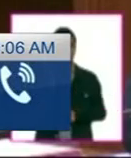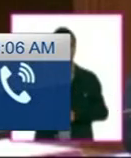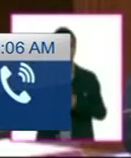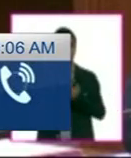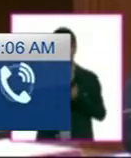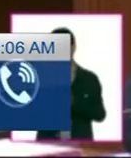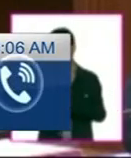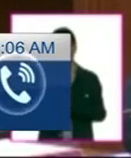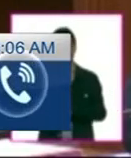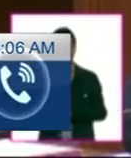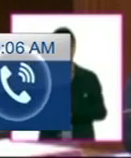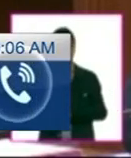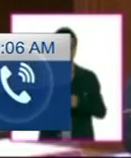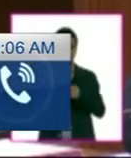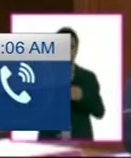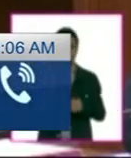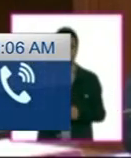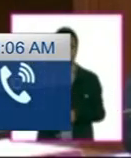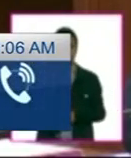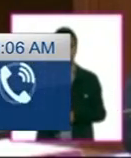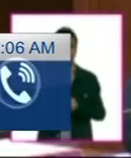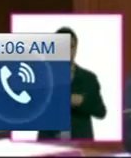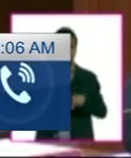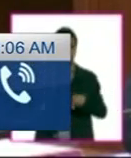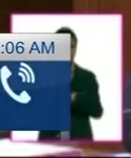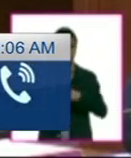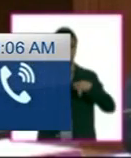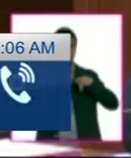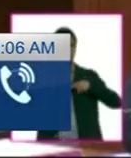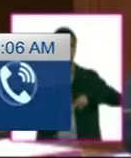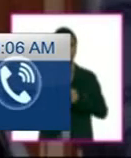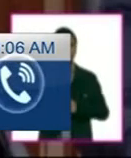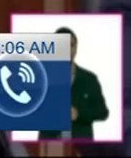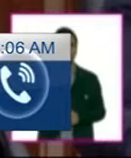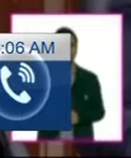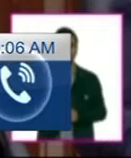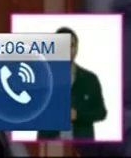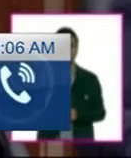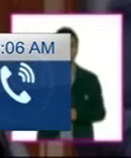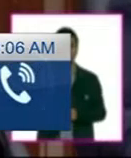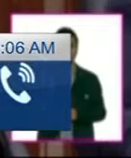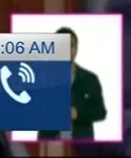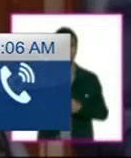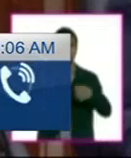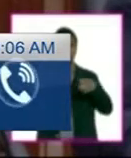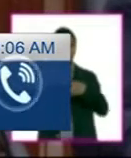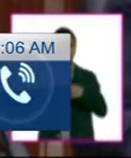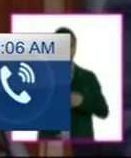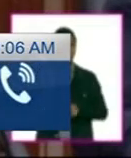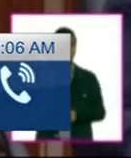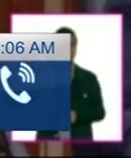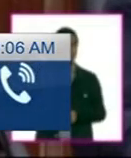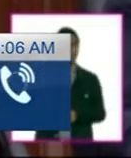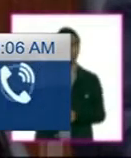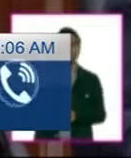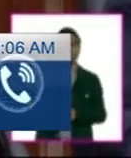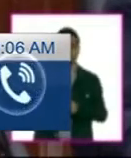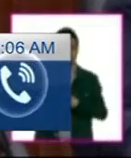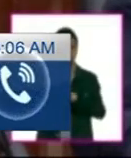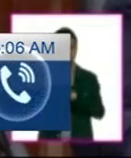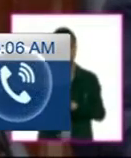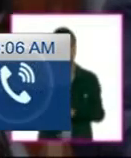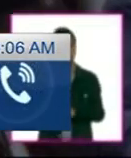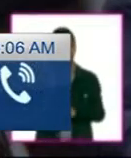proceso de selección, nos permitirá tener esta certeza de que se sigue avanzando en la consolidación de una institución muy necesaria para la democracia en México,